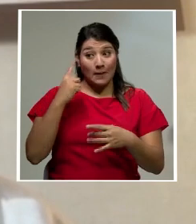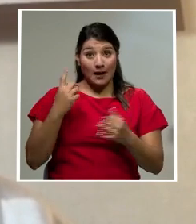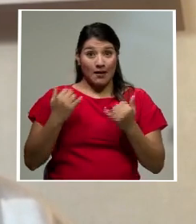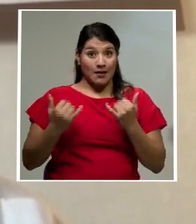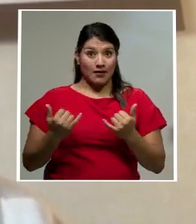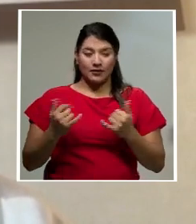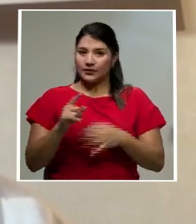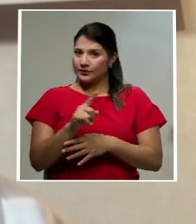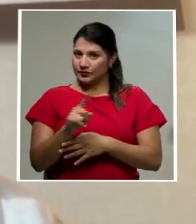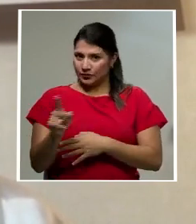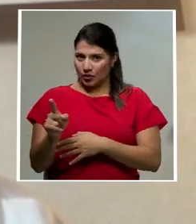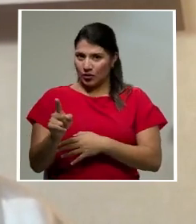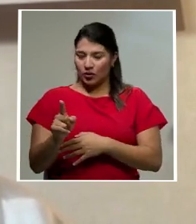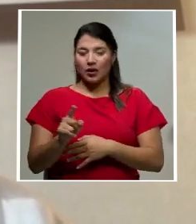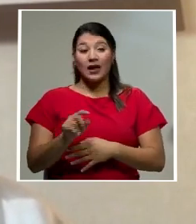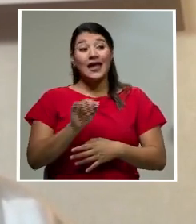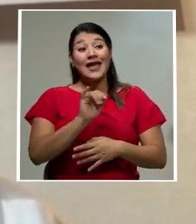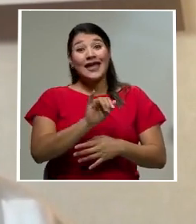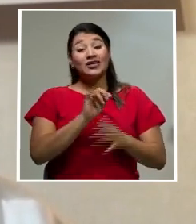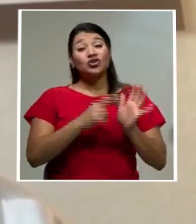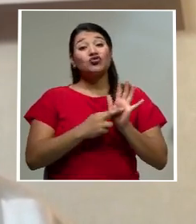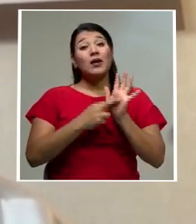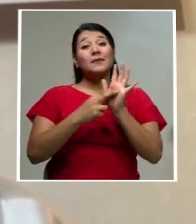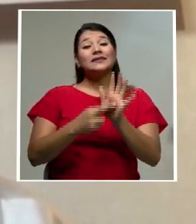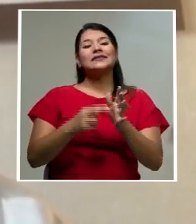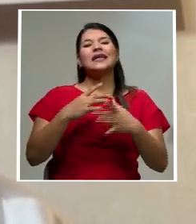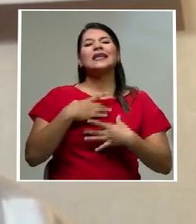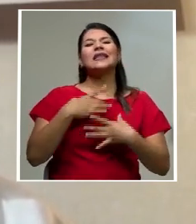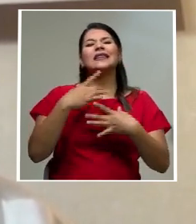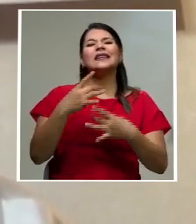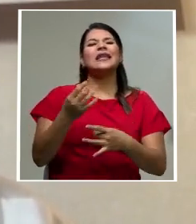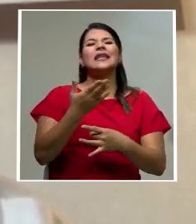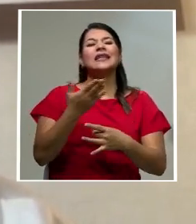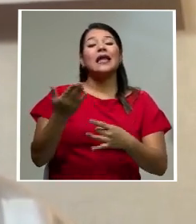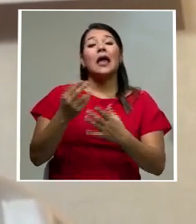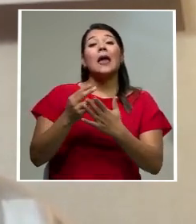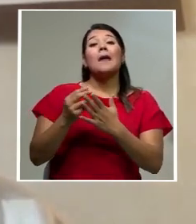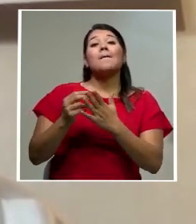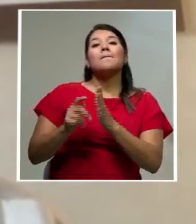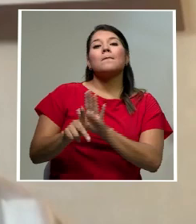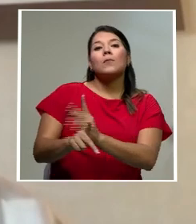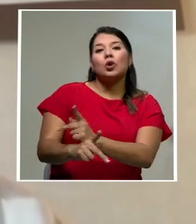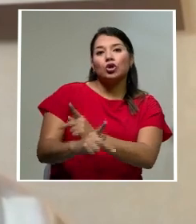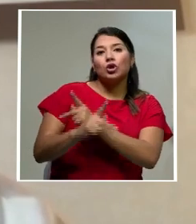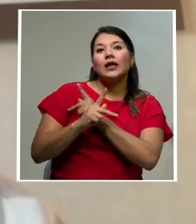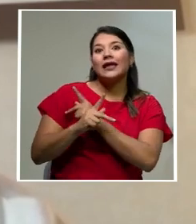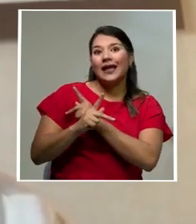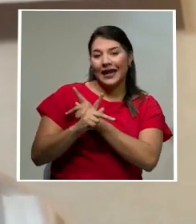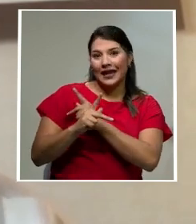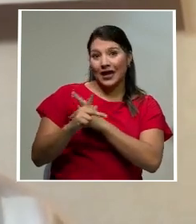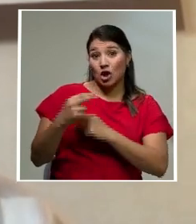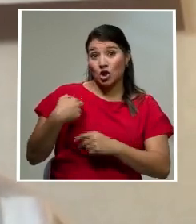sino más bien el interés de proteger el fisco de nuestro país